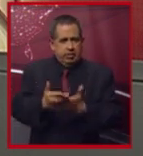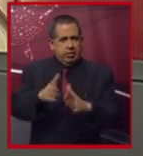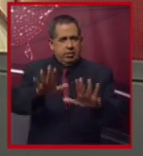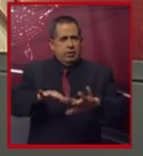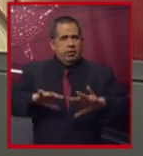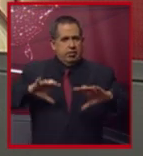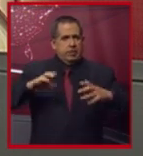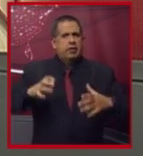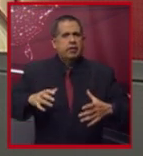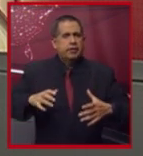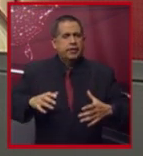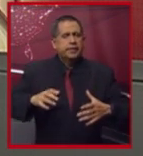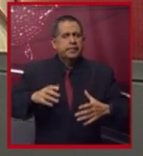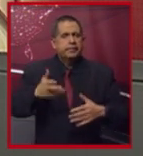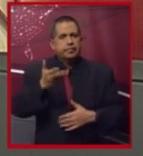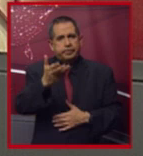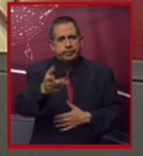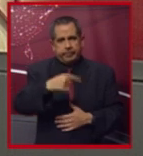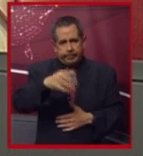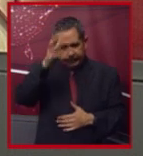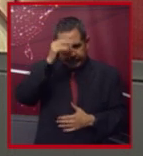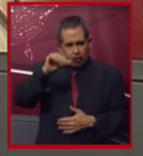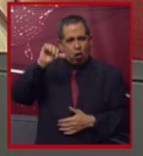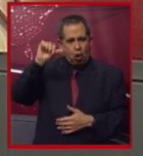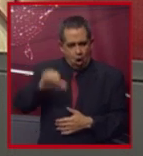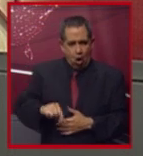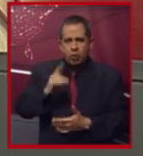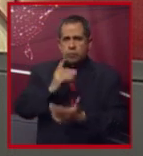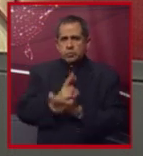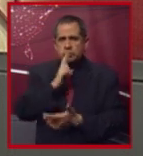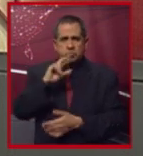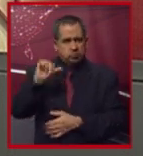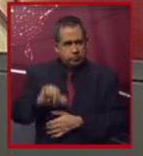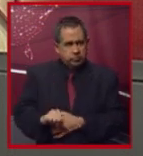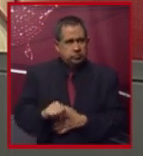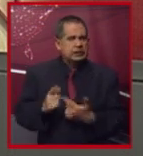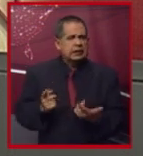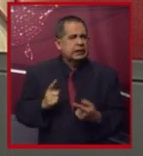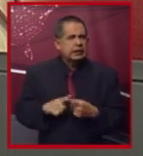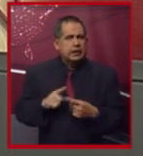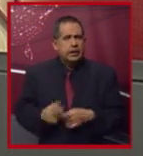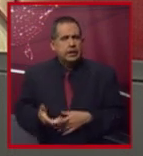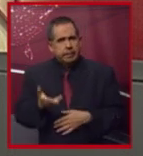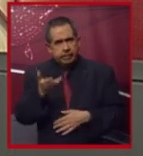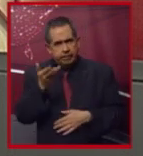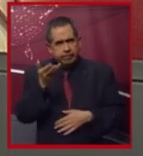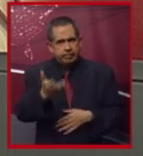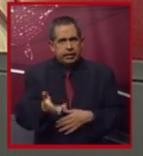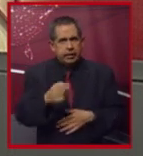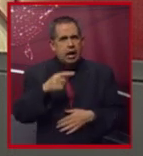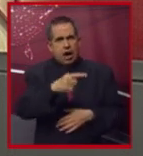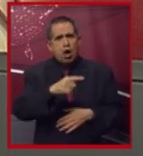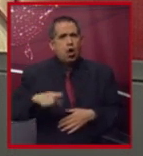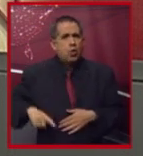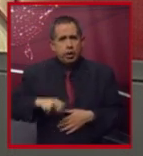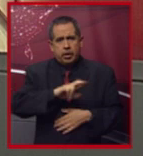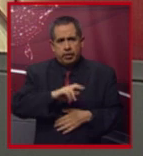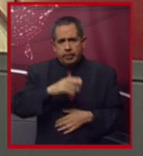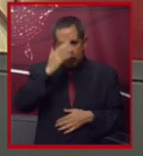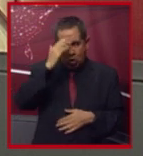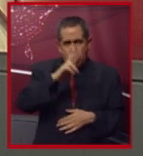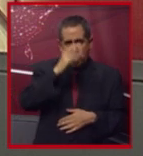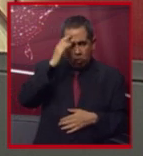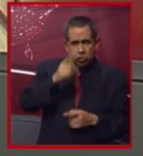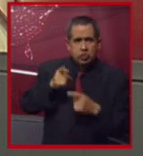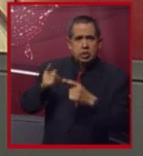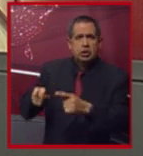tribuna, en el Pleno, punto de acuerdo de urgente resolución, solicitado de urgente resolución, por el que se solicita al Gobierno de México